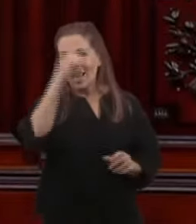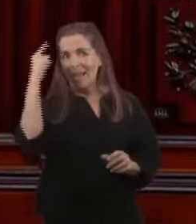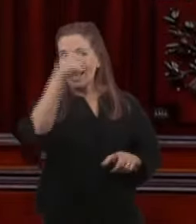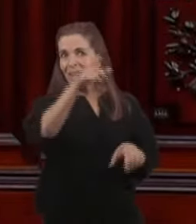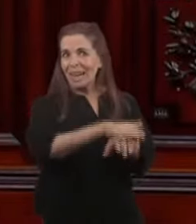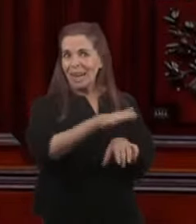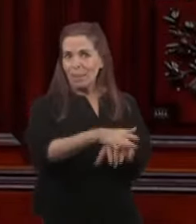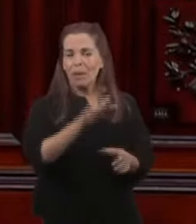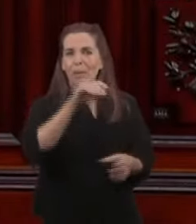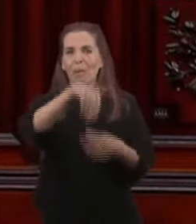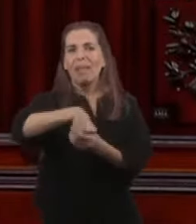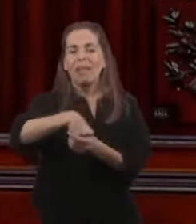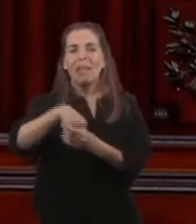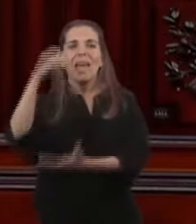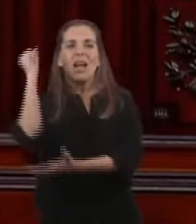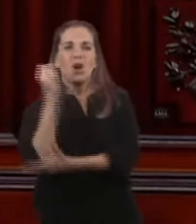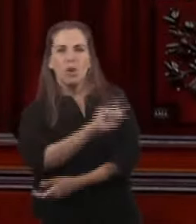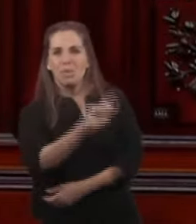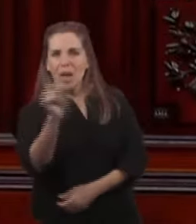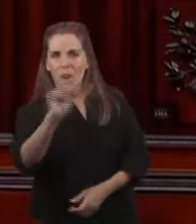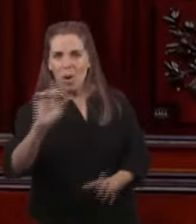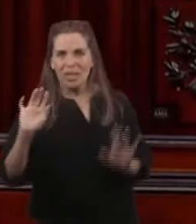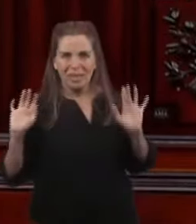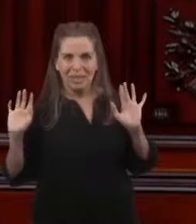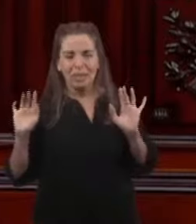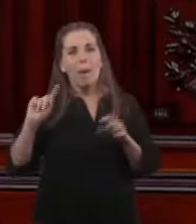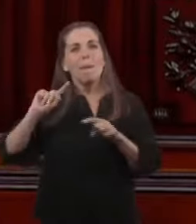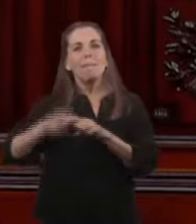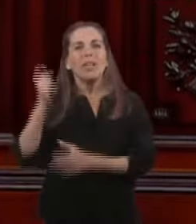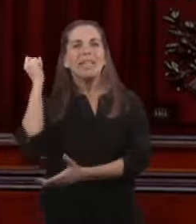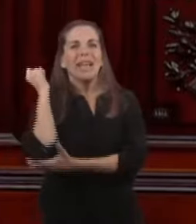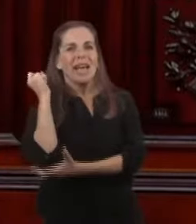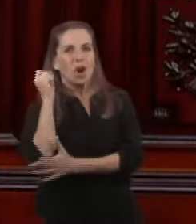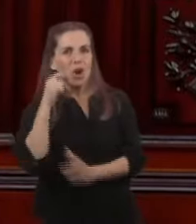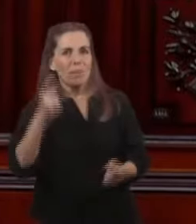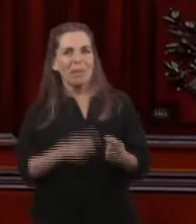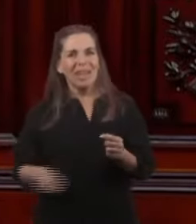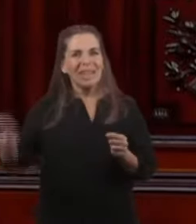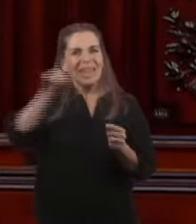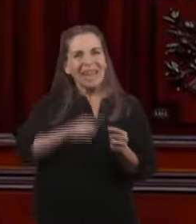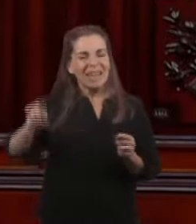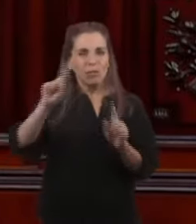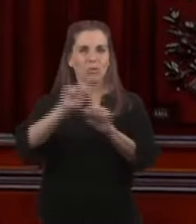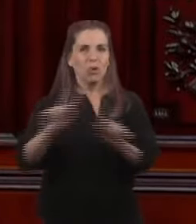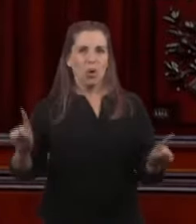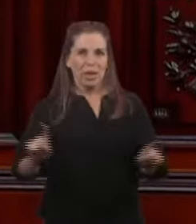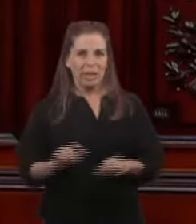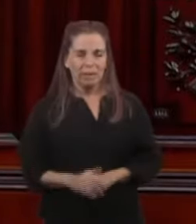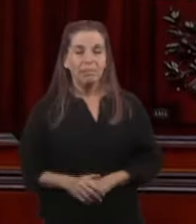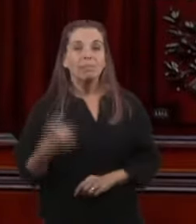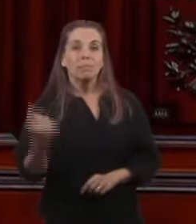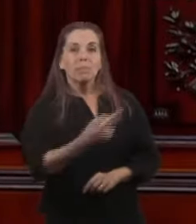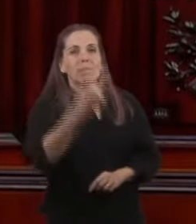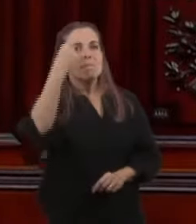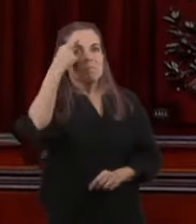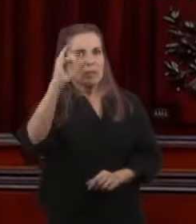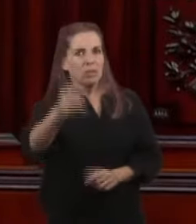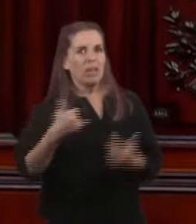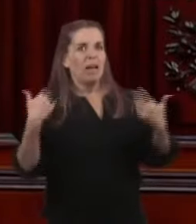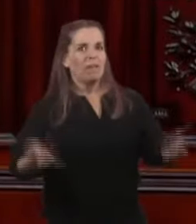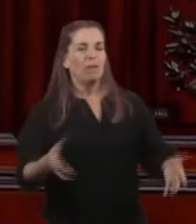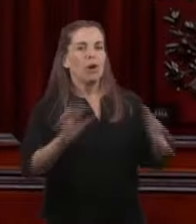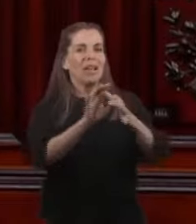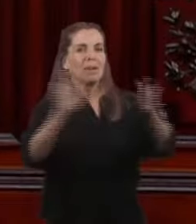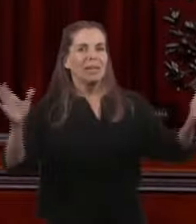en el proceso económico no creemos en la política económica contracíclica y de ningún tipo creemos en la Libertad en los